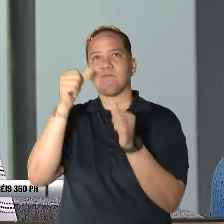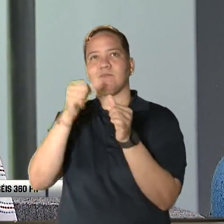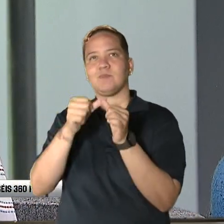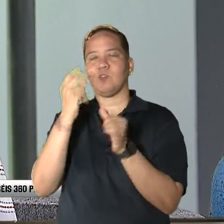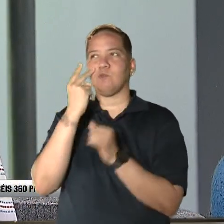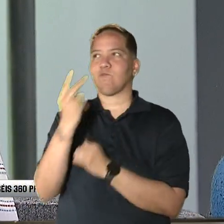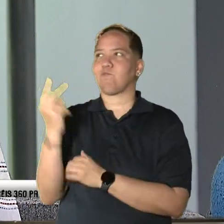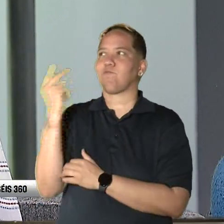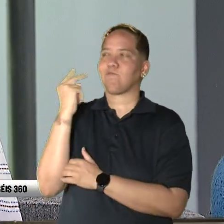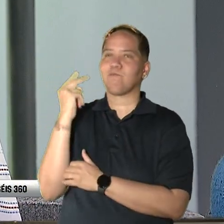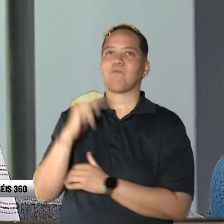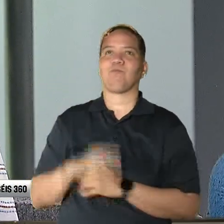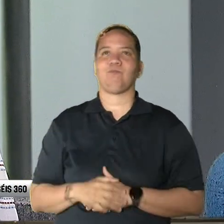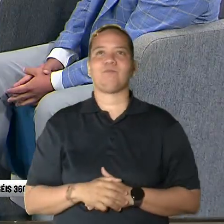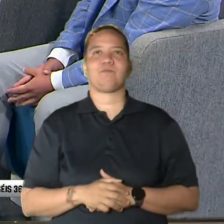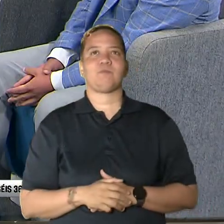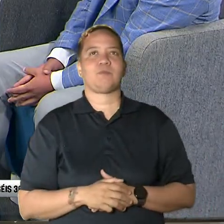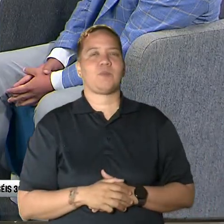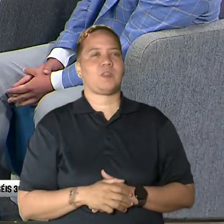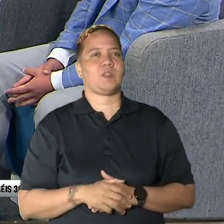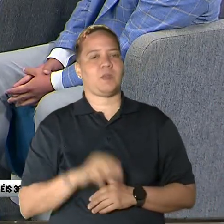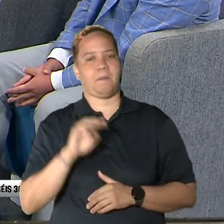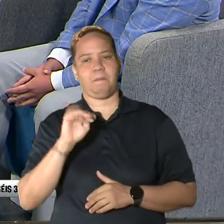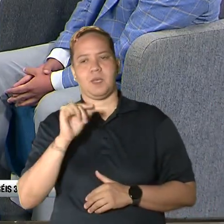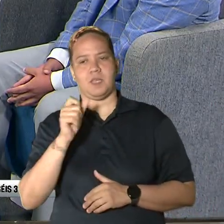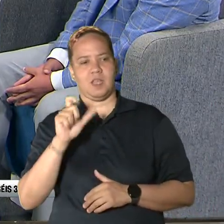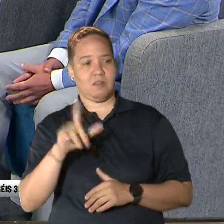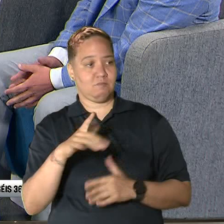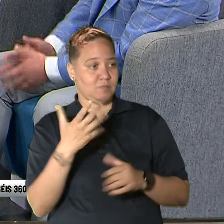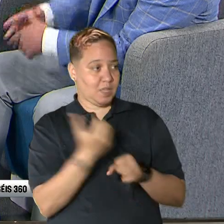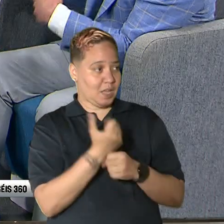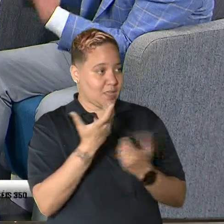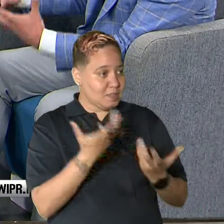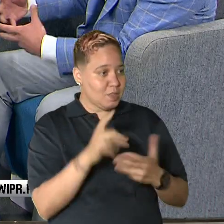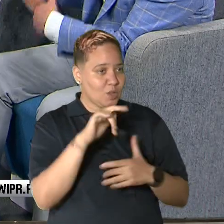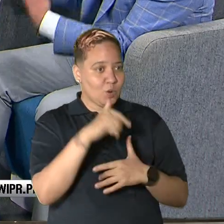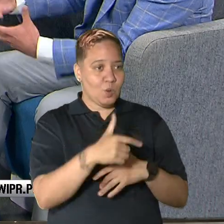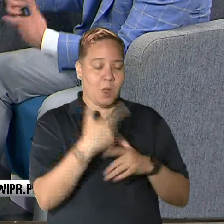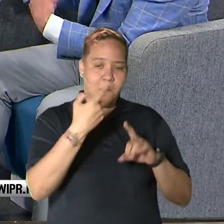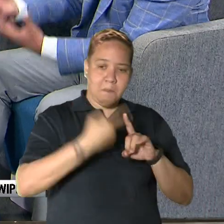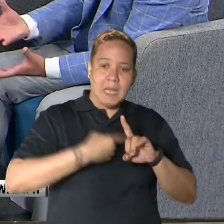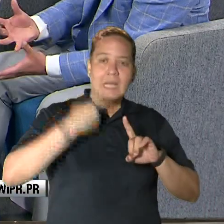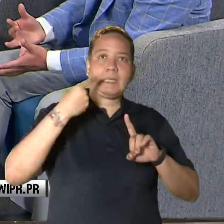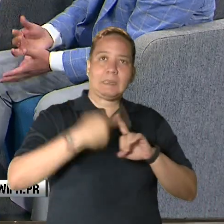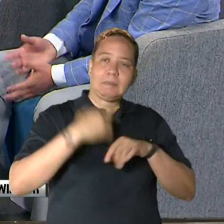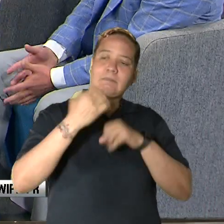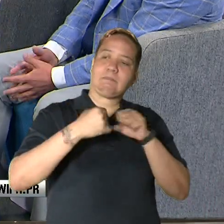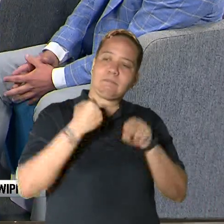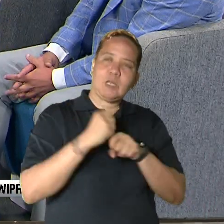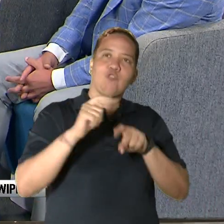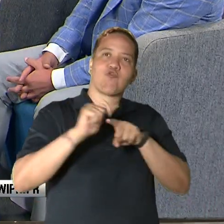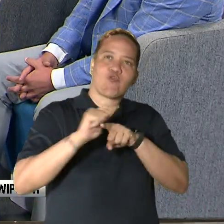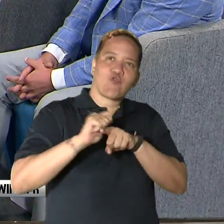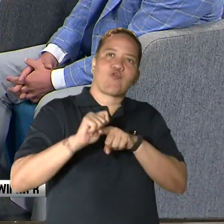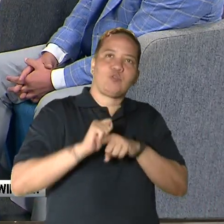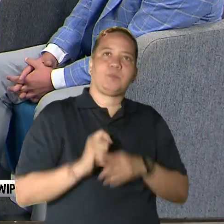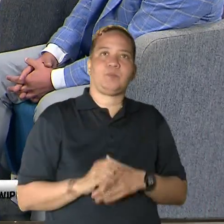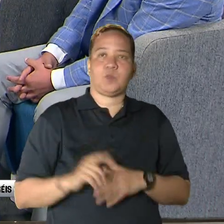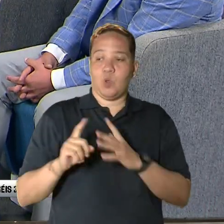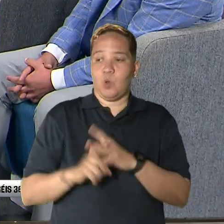gane ese torneo Miguel ese momento cuando Jayden gana después de meses y meses y años entrenando